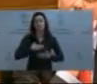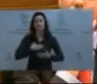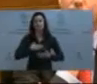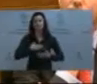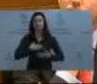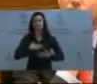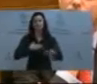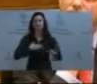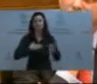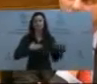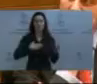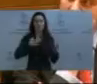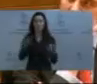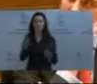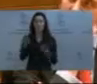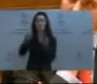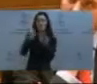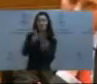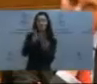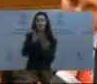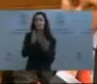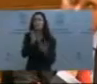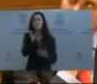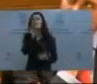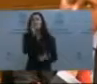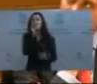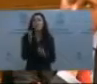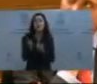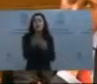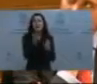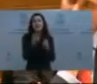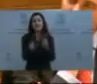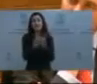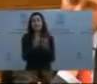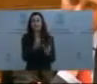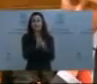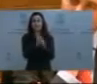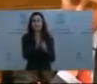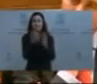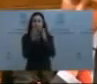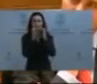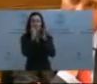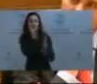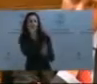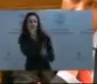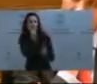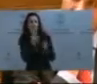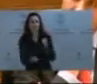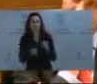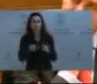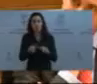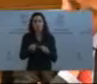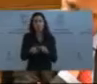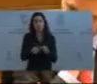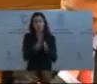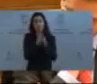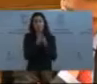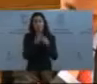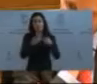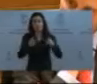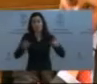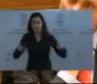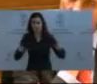El listado de asuntos pendientes de ilegalidades, errores, irregularidades en el ERA crece día a día, poniendo en